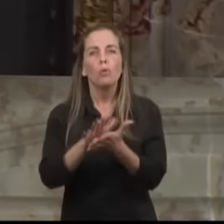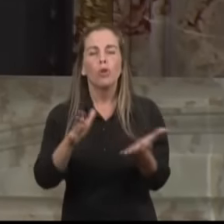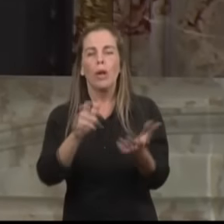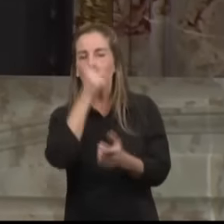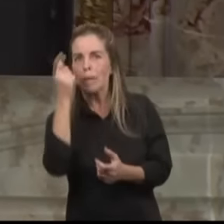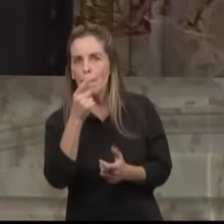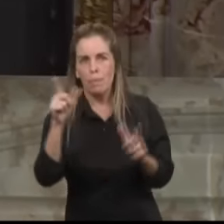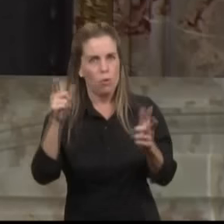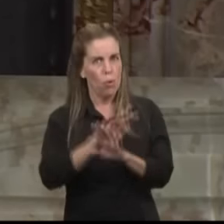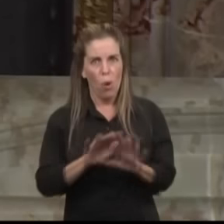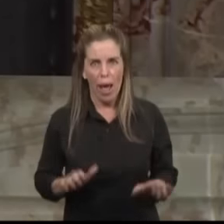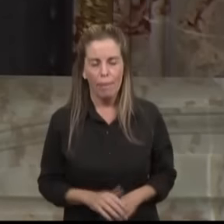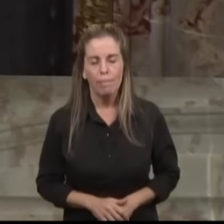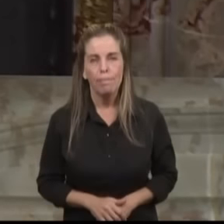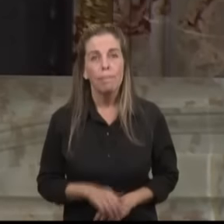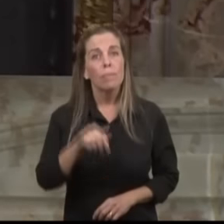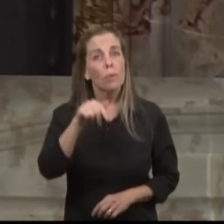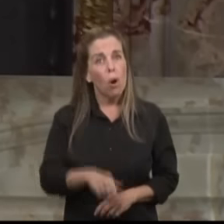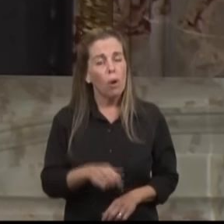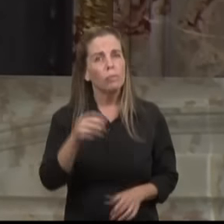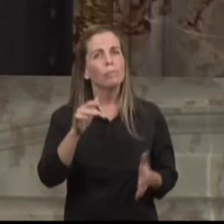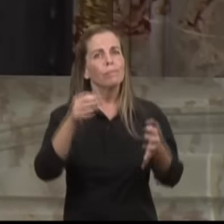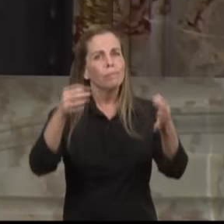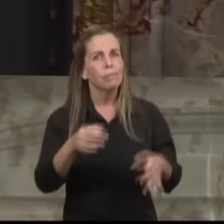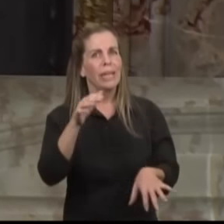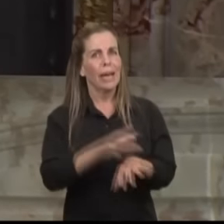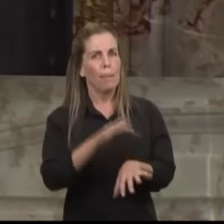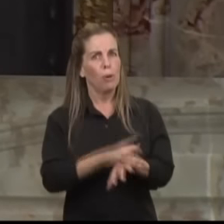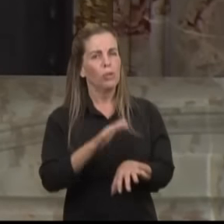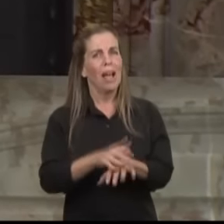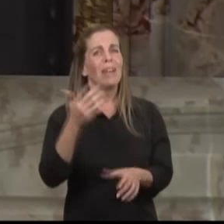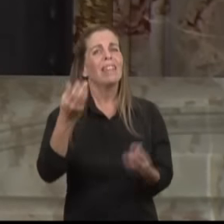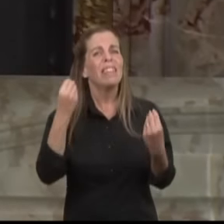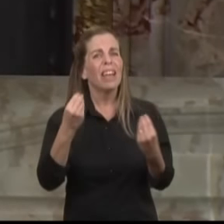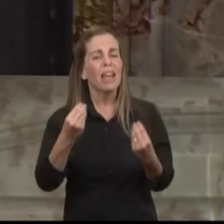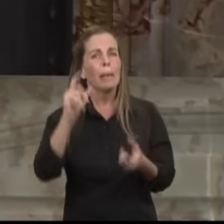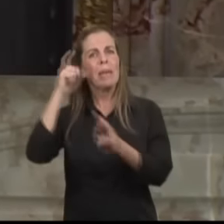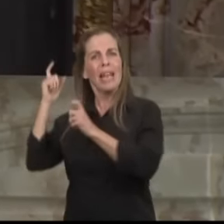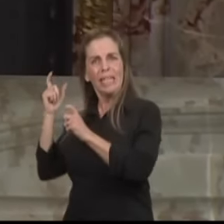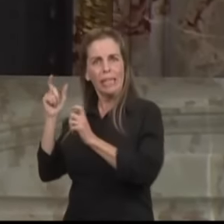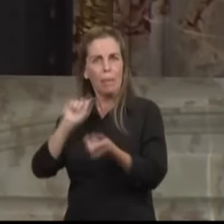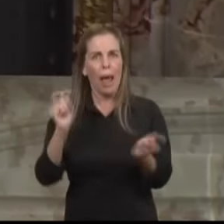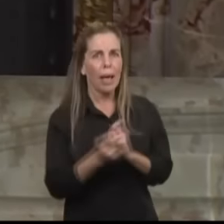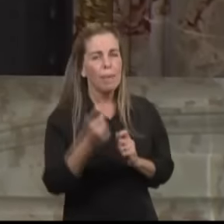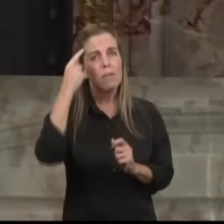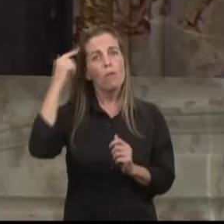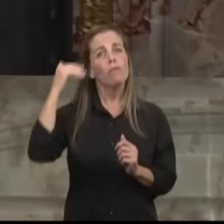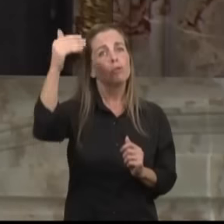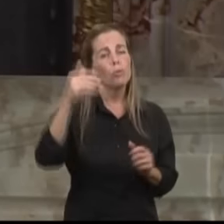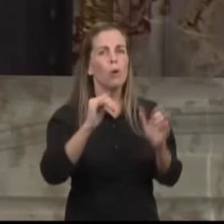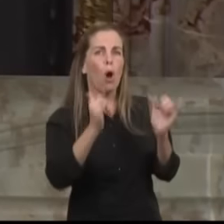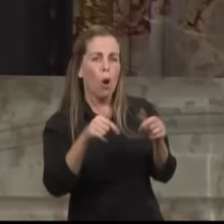mágicas. Hoy toca hacernos cargos del peso del pasado para garantizarle a las futuras generaciones un mejor